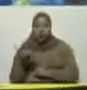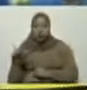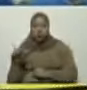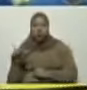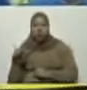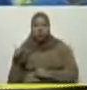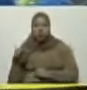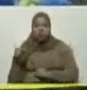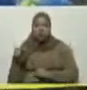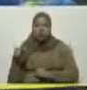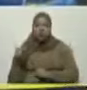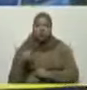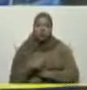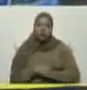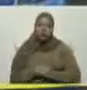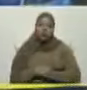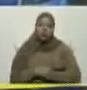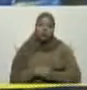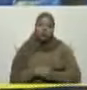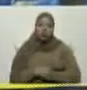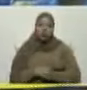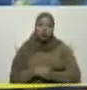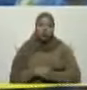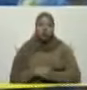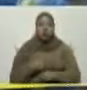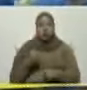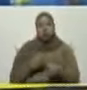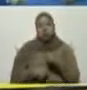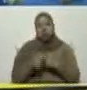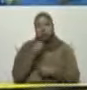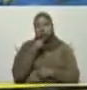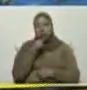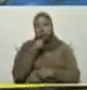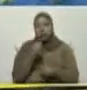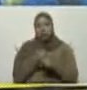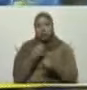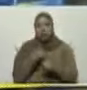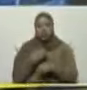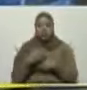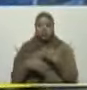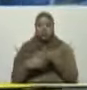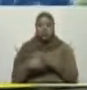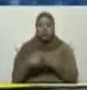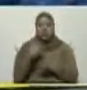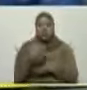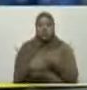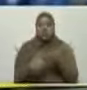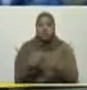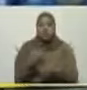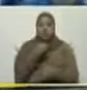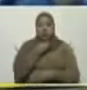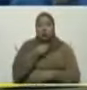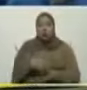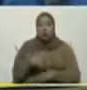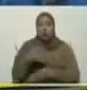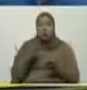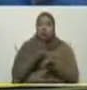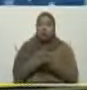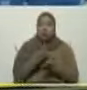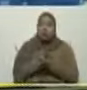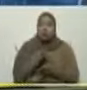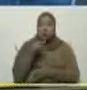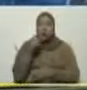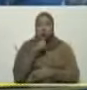durísima y fuimos mira ech para recuperarnos poco a poco sin perder la calma con